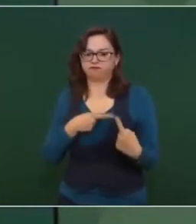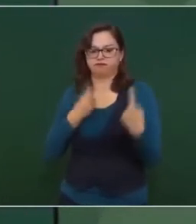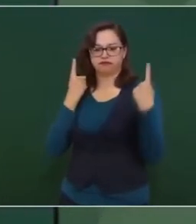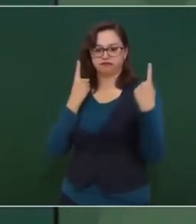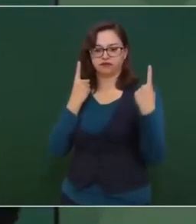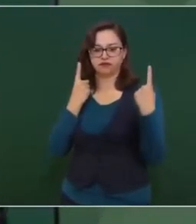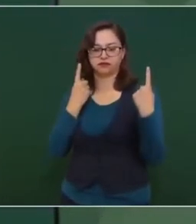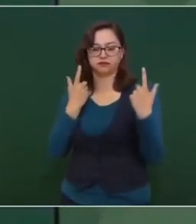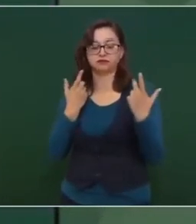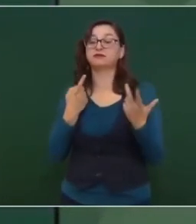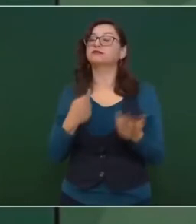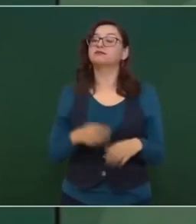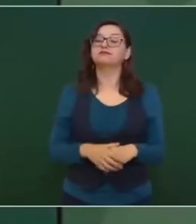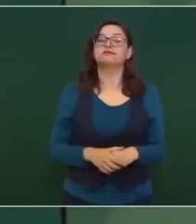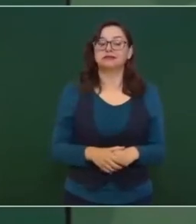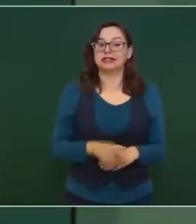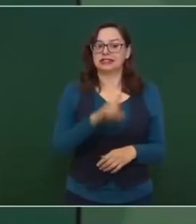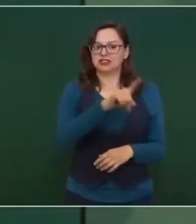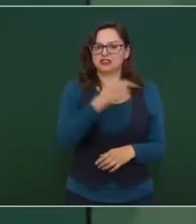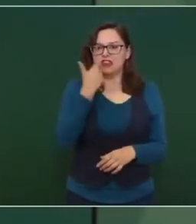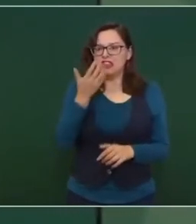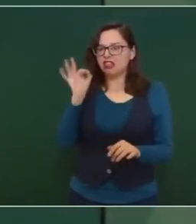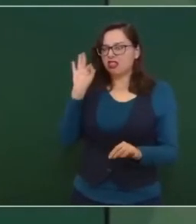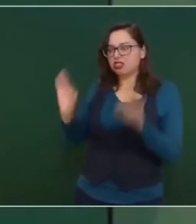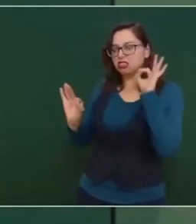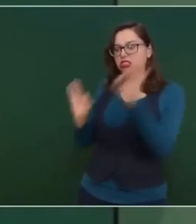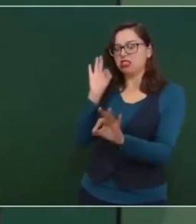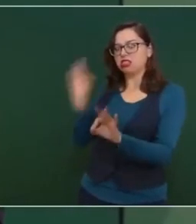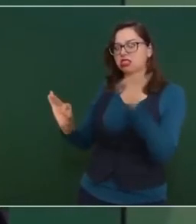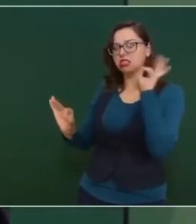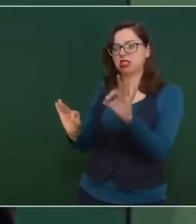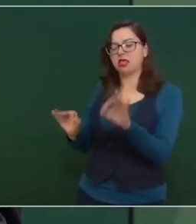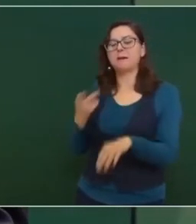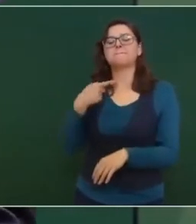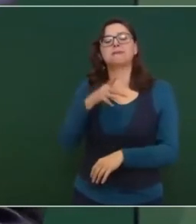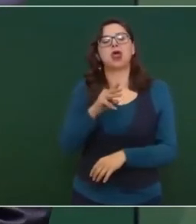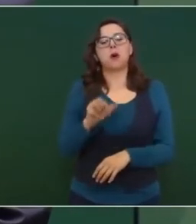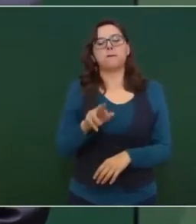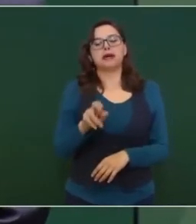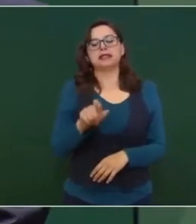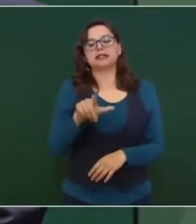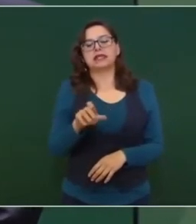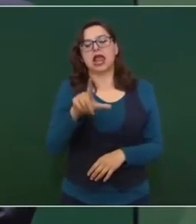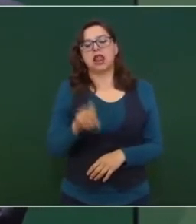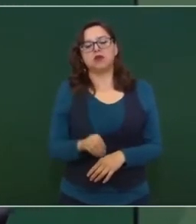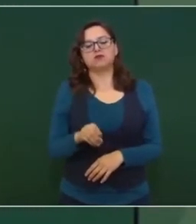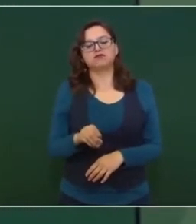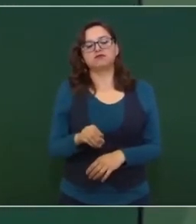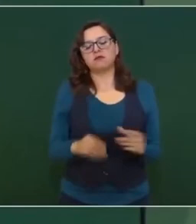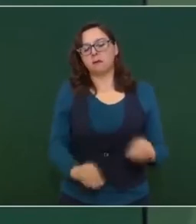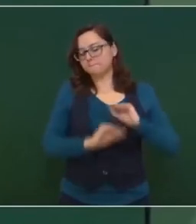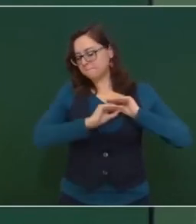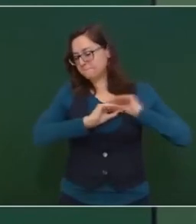pero Marcelo se puso cera en los oídos y no escuchó